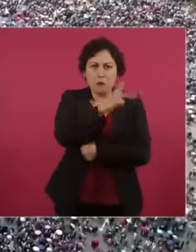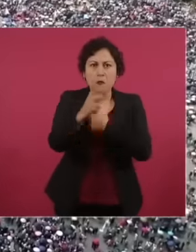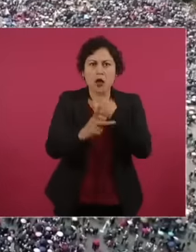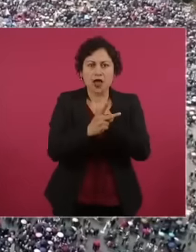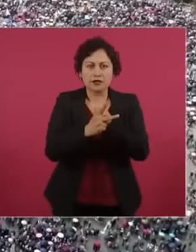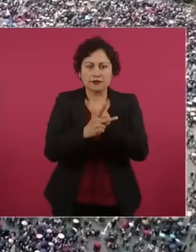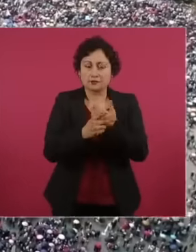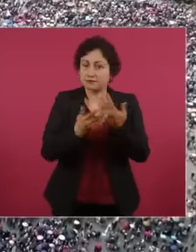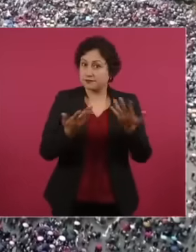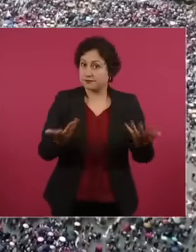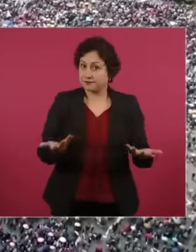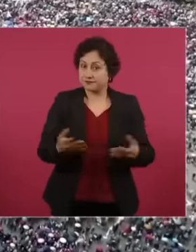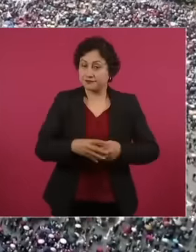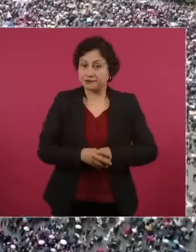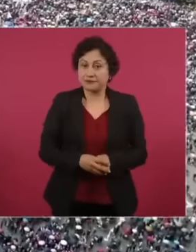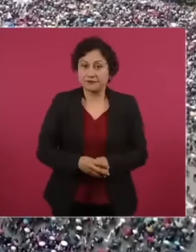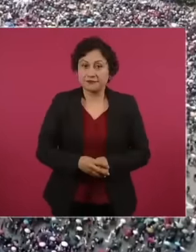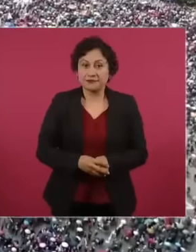Con este